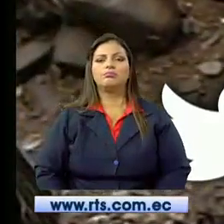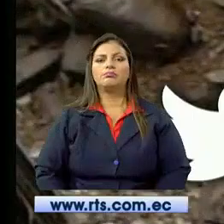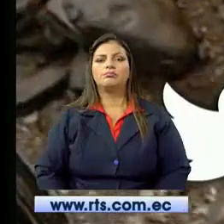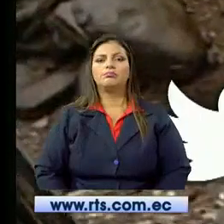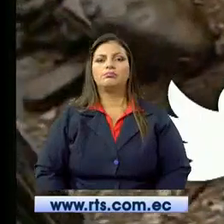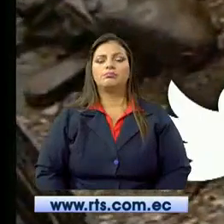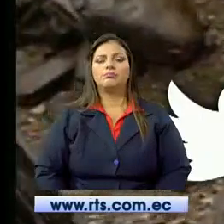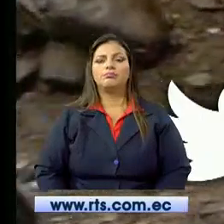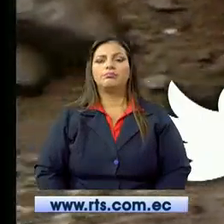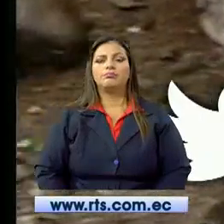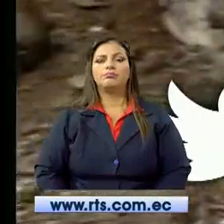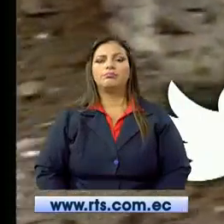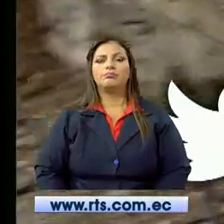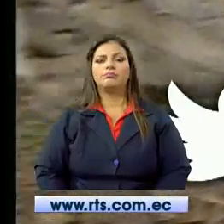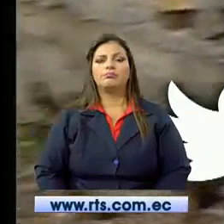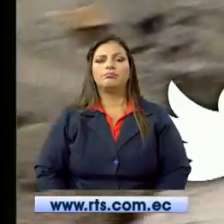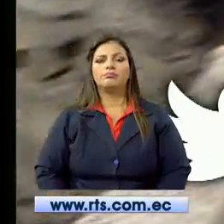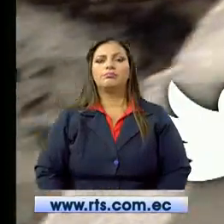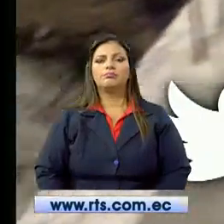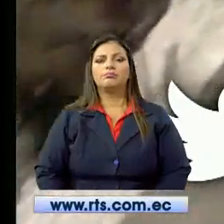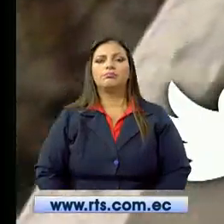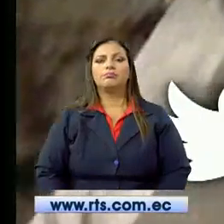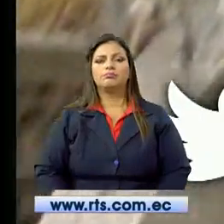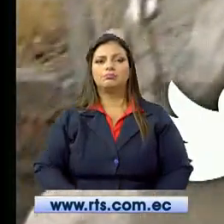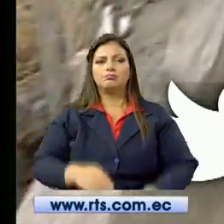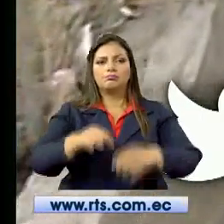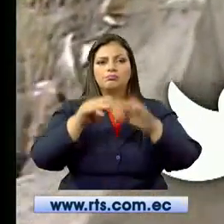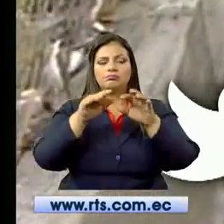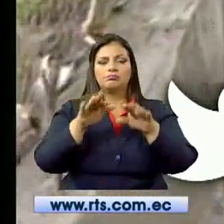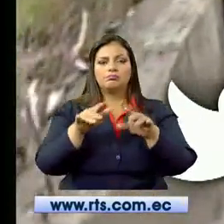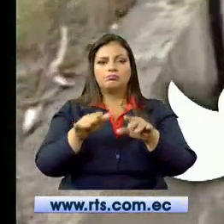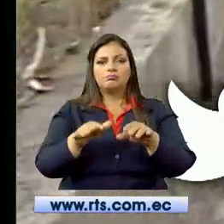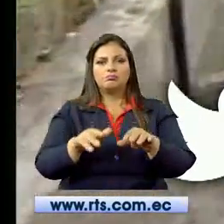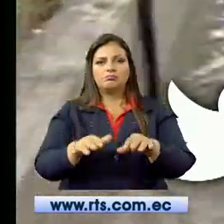sí, todavía el agua aquí no está bajando.